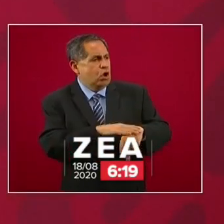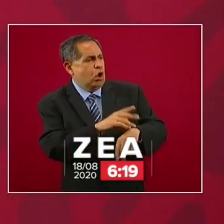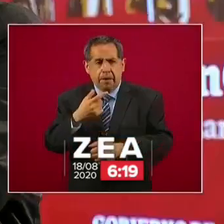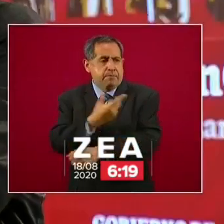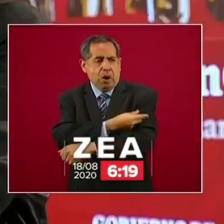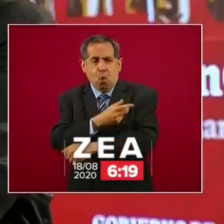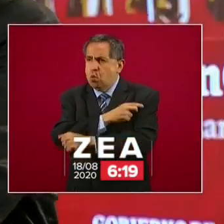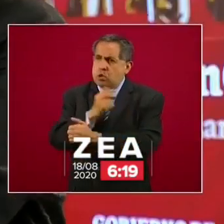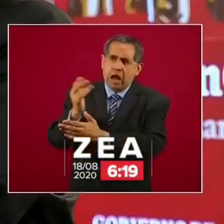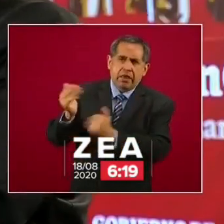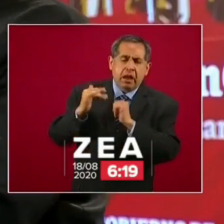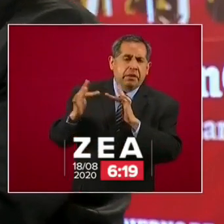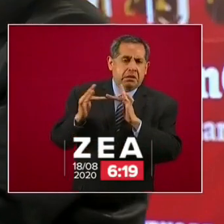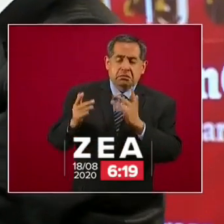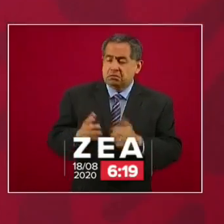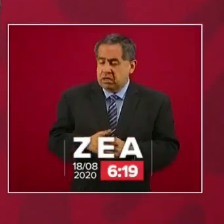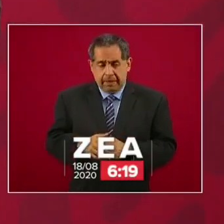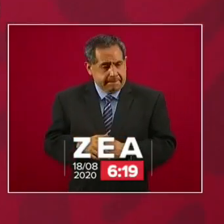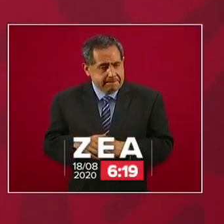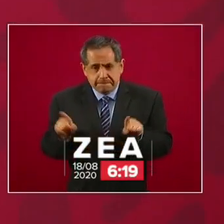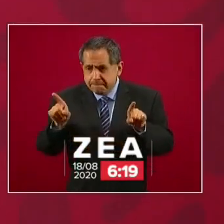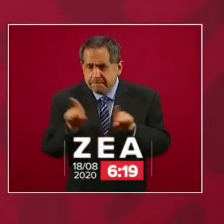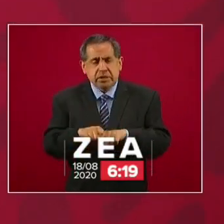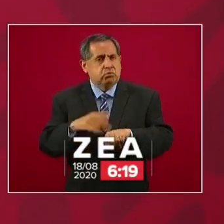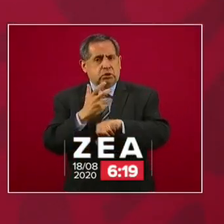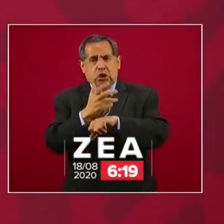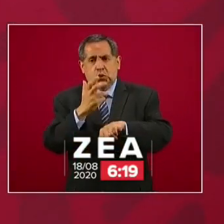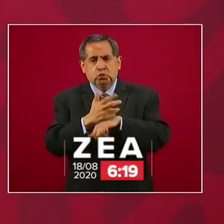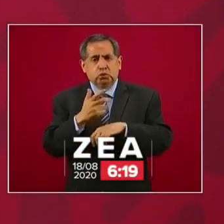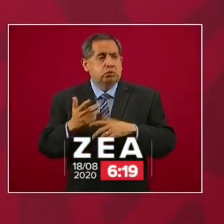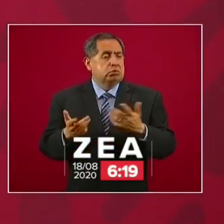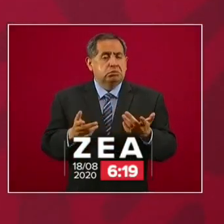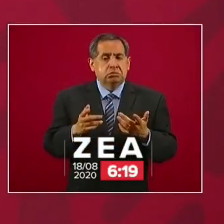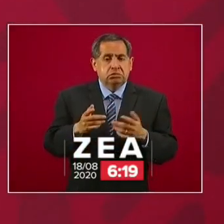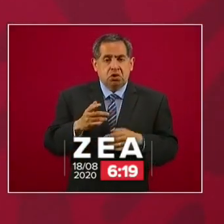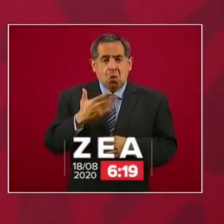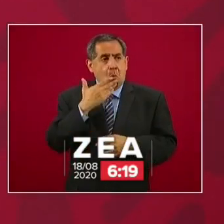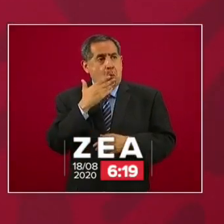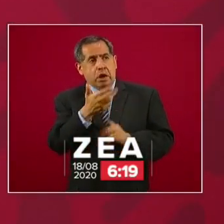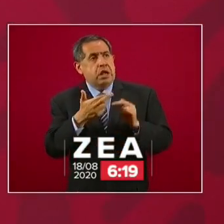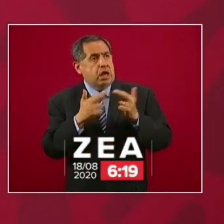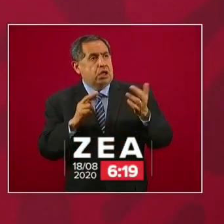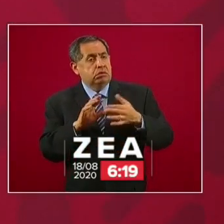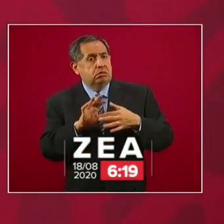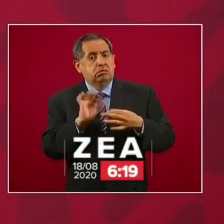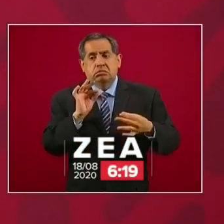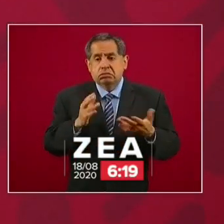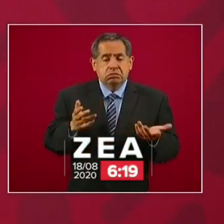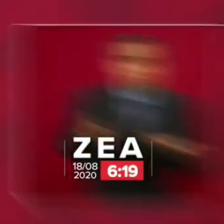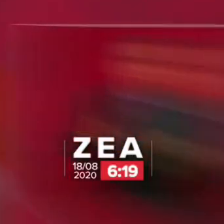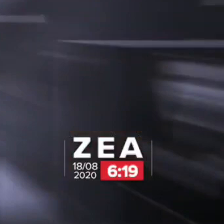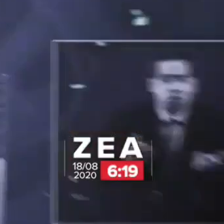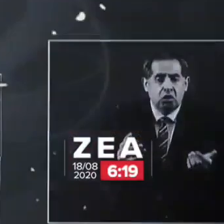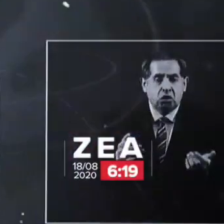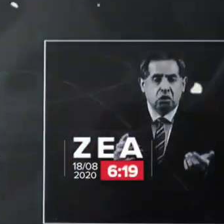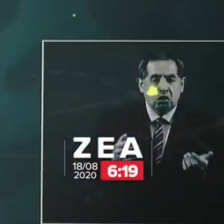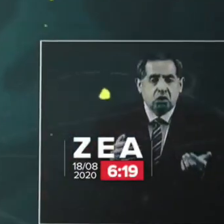Putin. Y lo mismo en el caso de Estados Unidos, que tenemos muy buena relación con el presidente